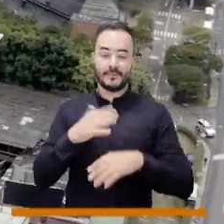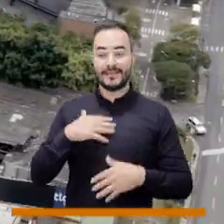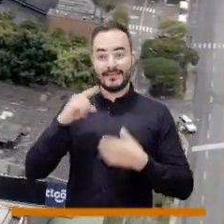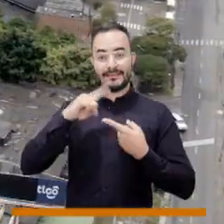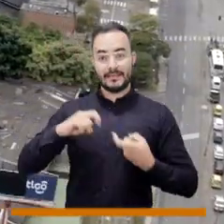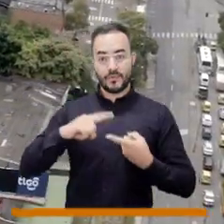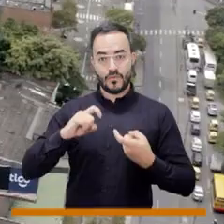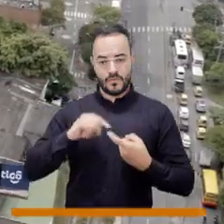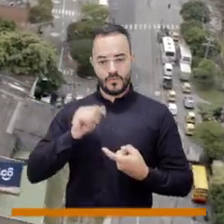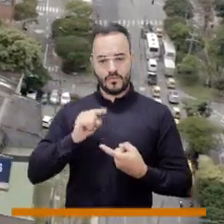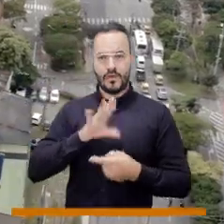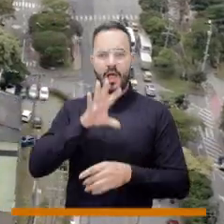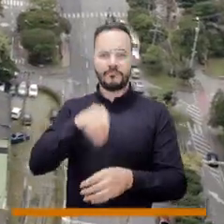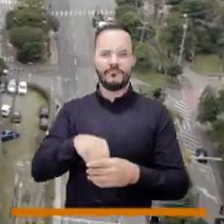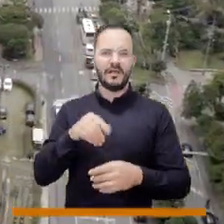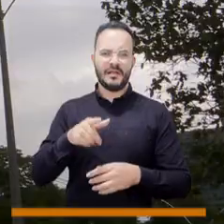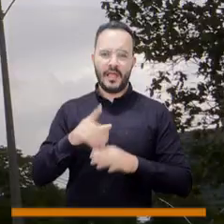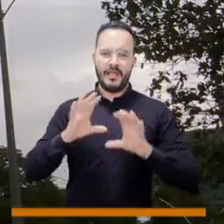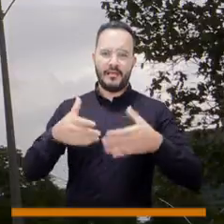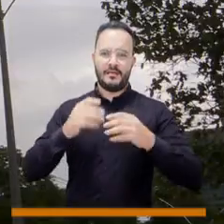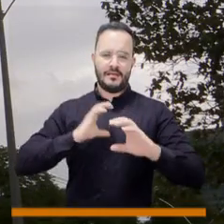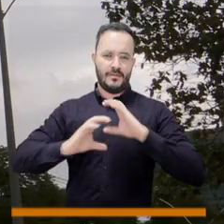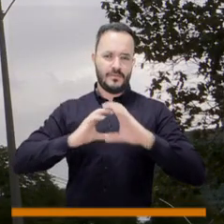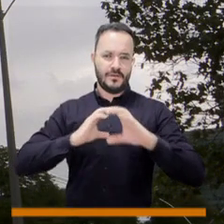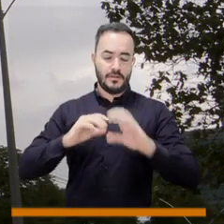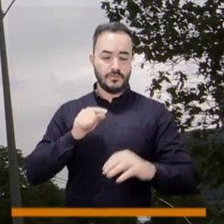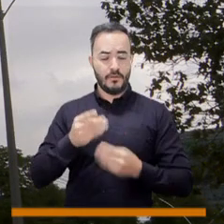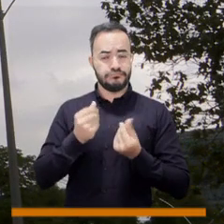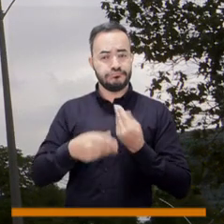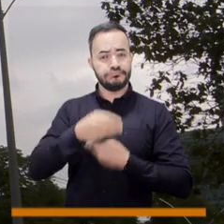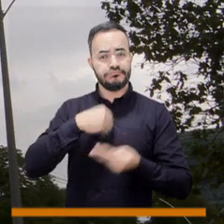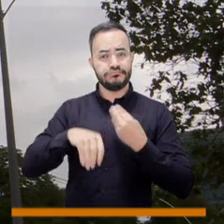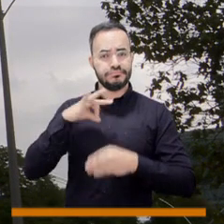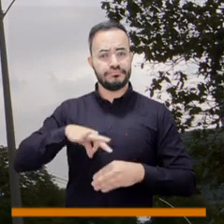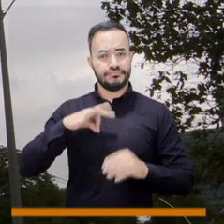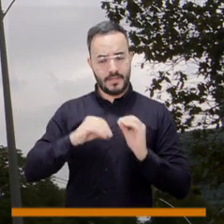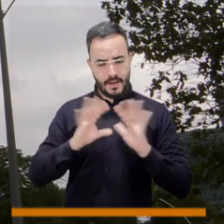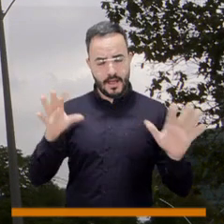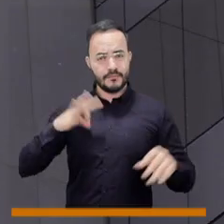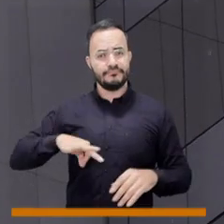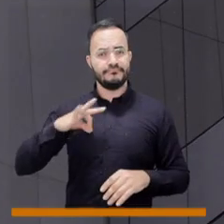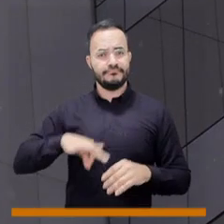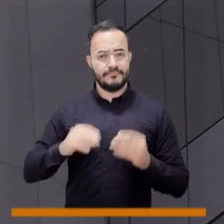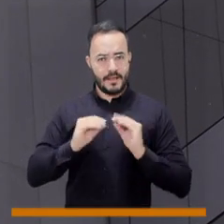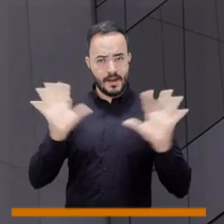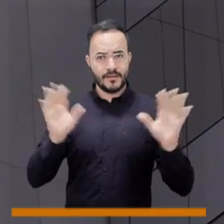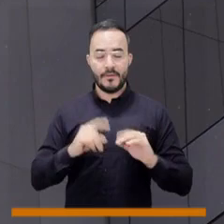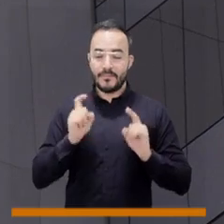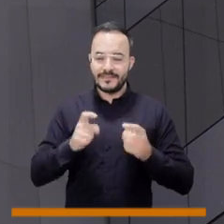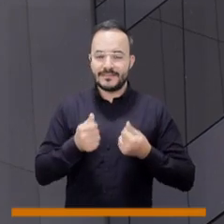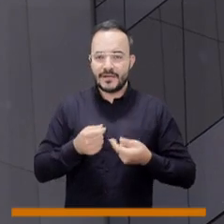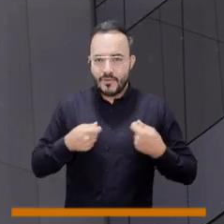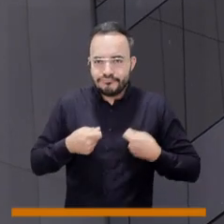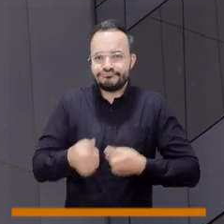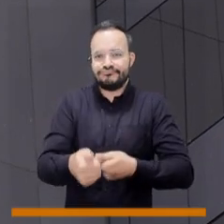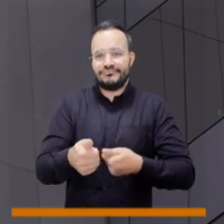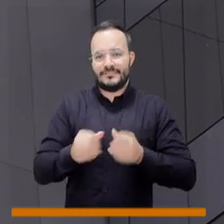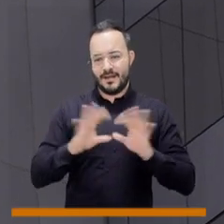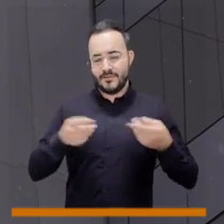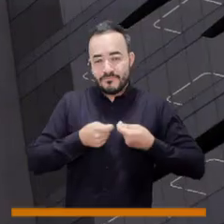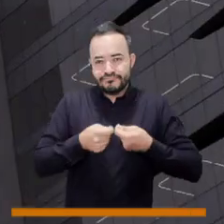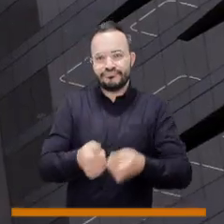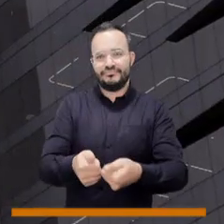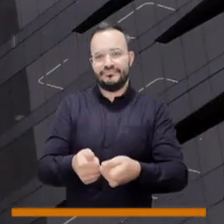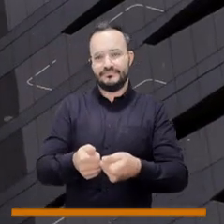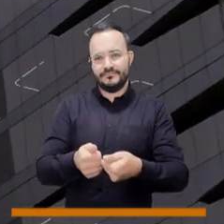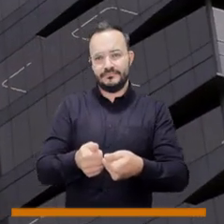Tigo Une hace parte de un sector que es el de las telecomunicaciones, que es rentable, que es altamente rentable, pero requiere mucha inversión. Por lo